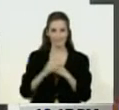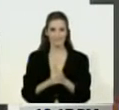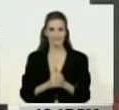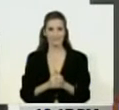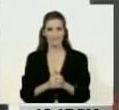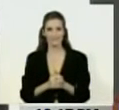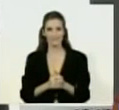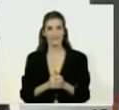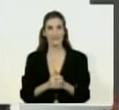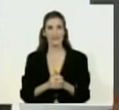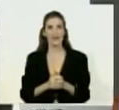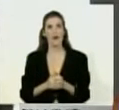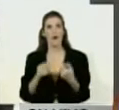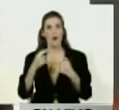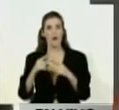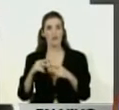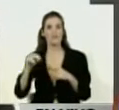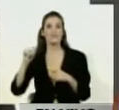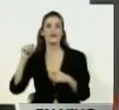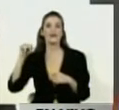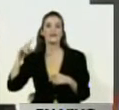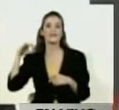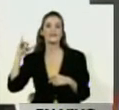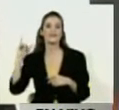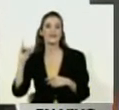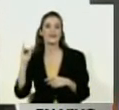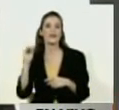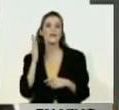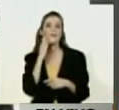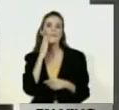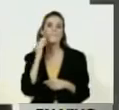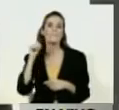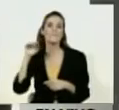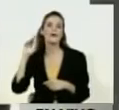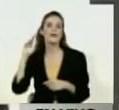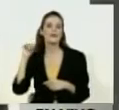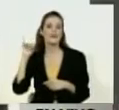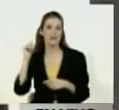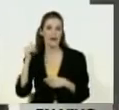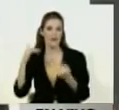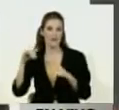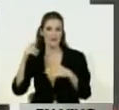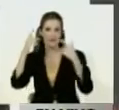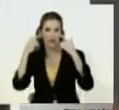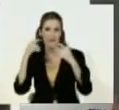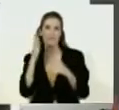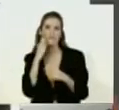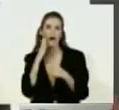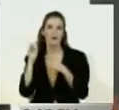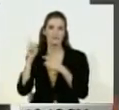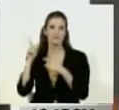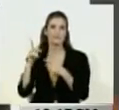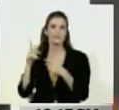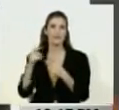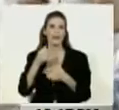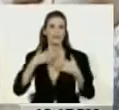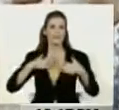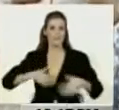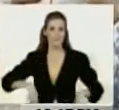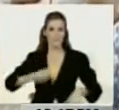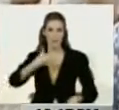y aquí está Nancy, la mamá de María y de Virginia. Eso fue en una